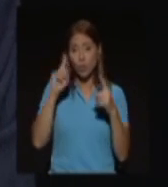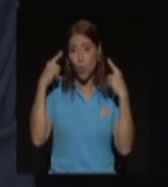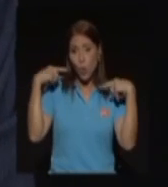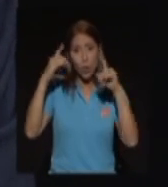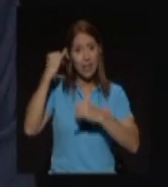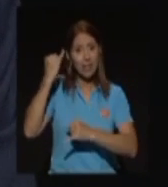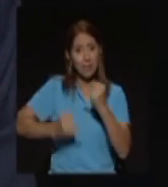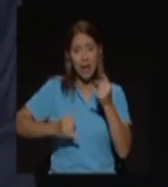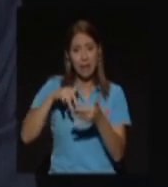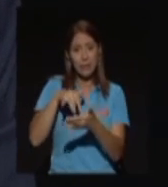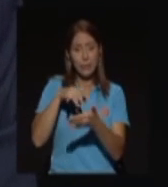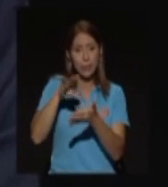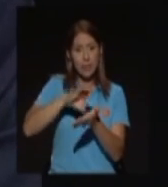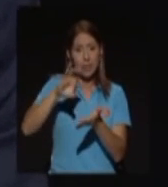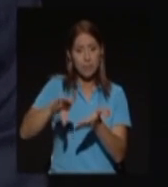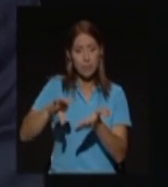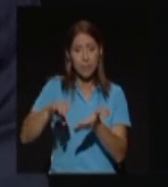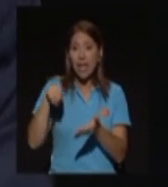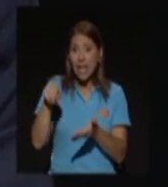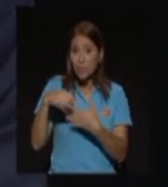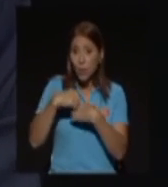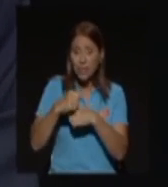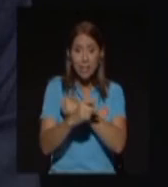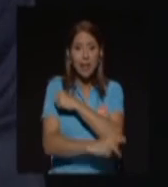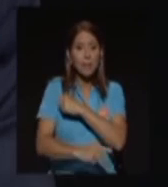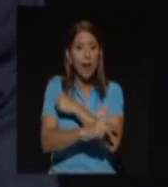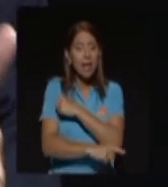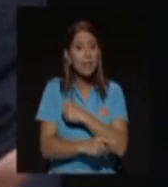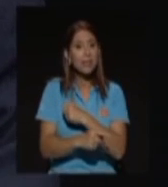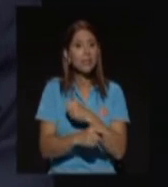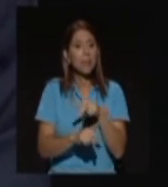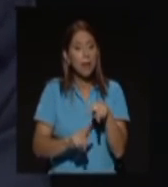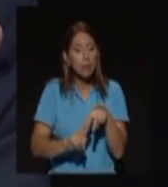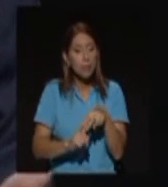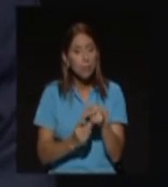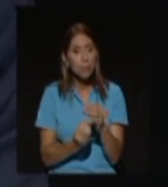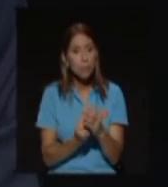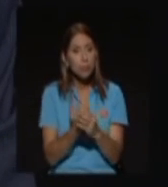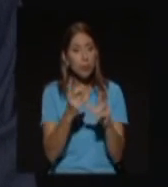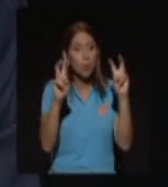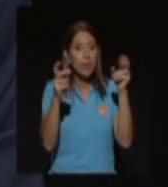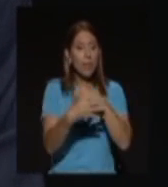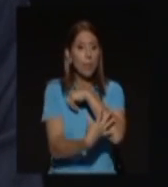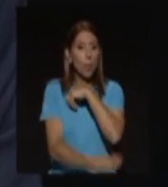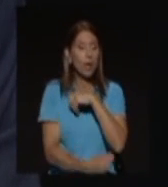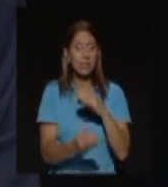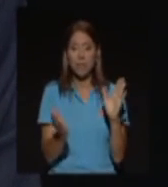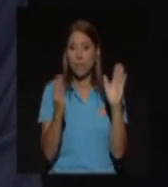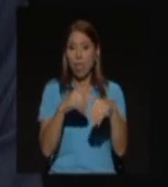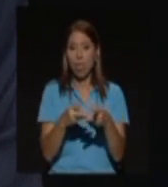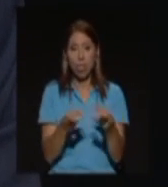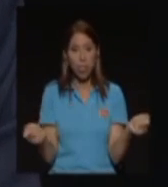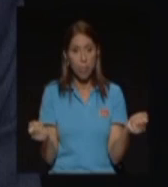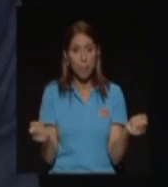Eso hace que el país vaya generando un problema de pobreza sin solución. El